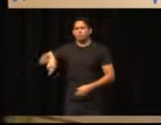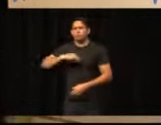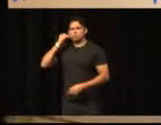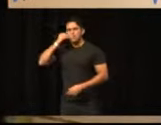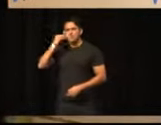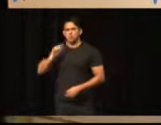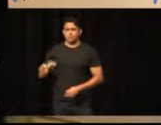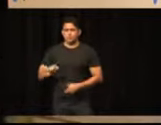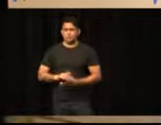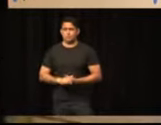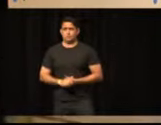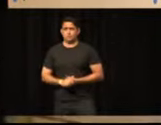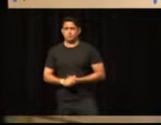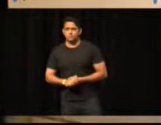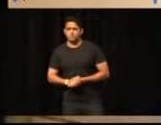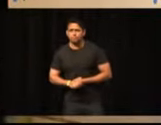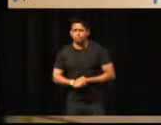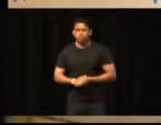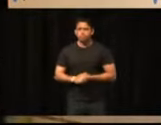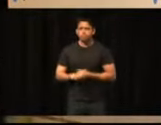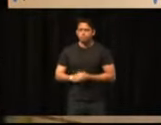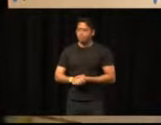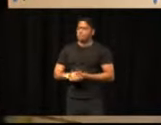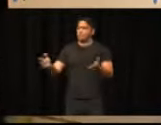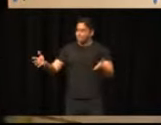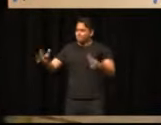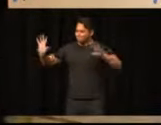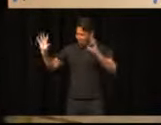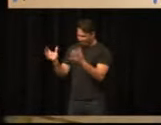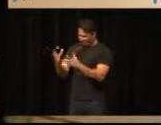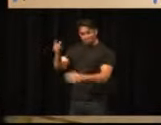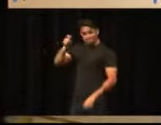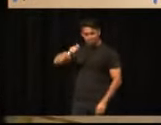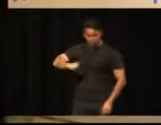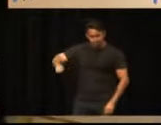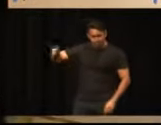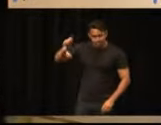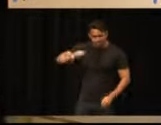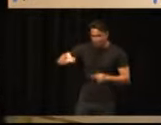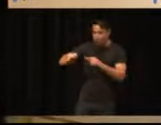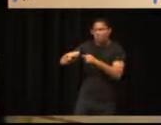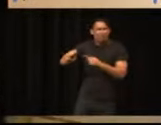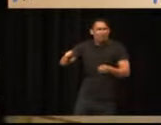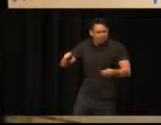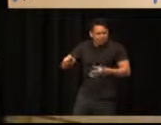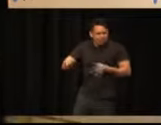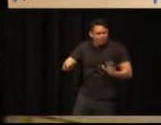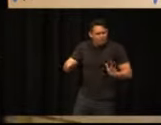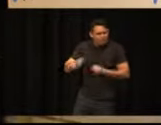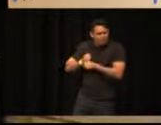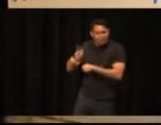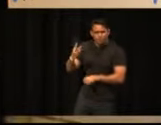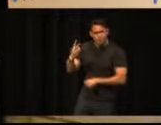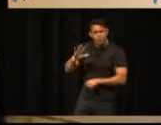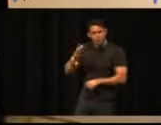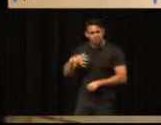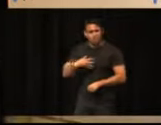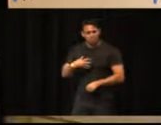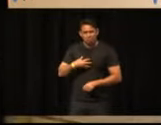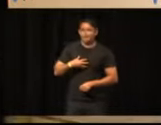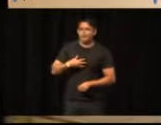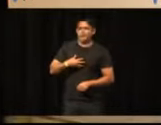responder a partir de nuestra experiencia. Por ser Nosotros, una institución nueva con